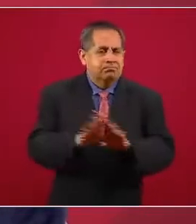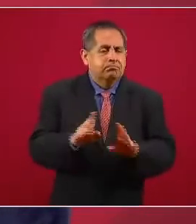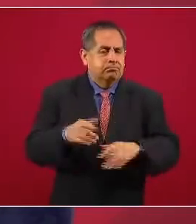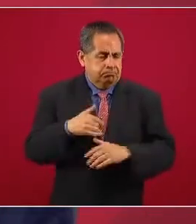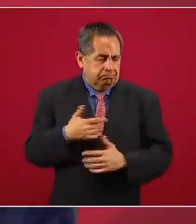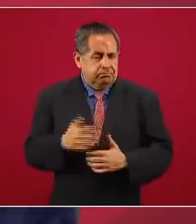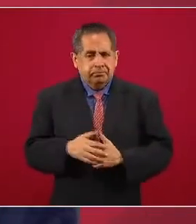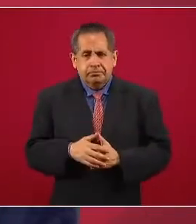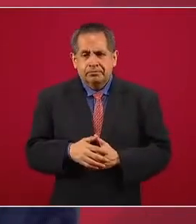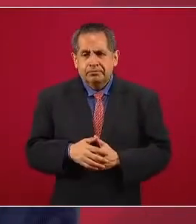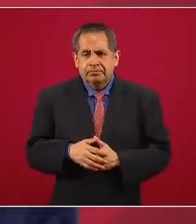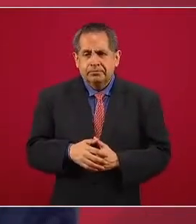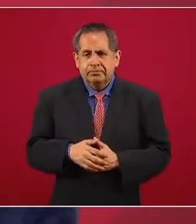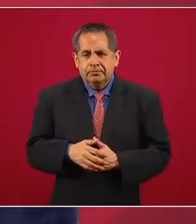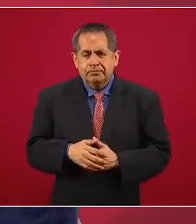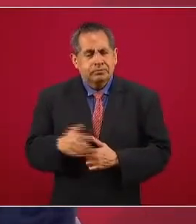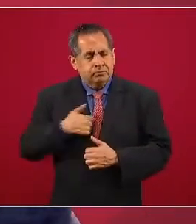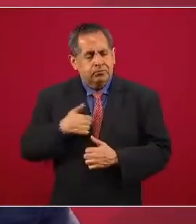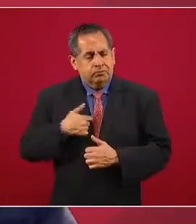tenido